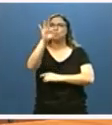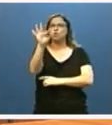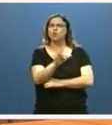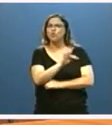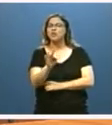millones de euros